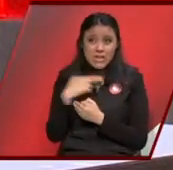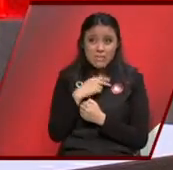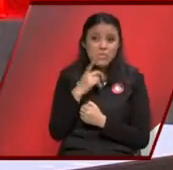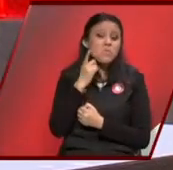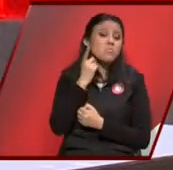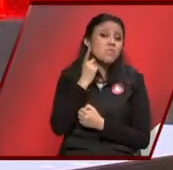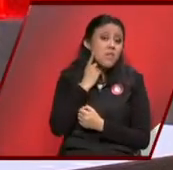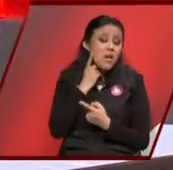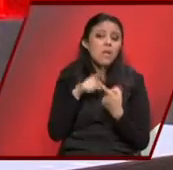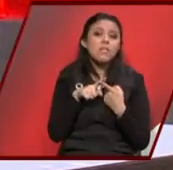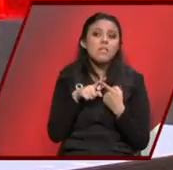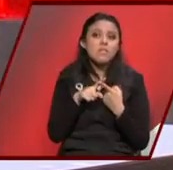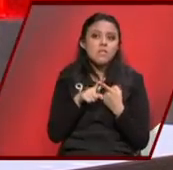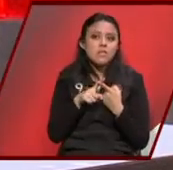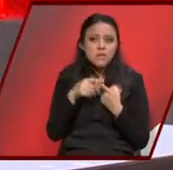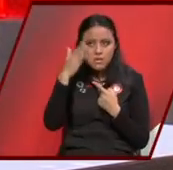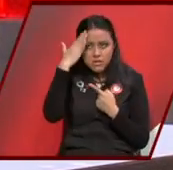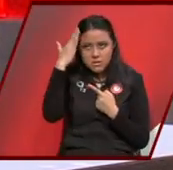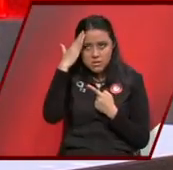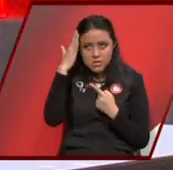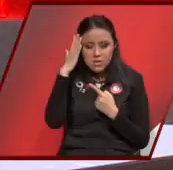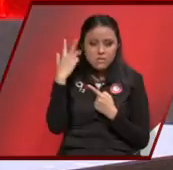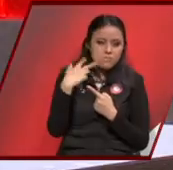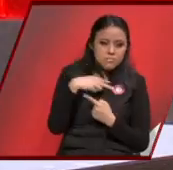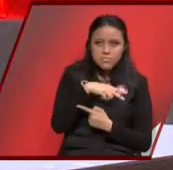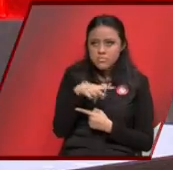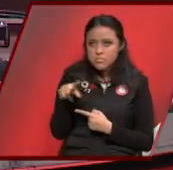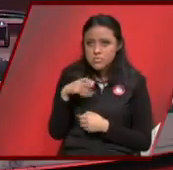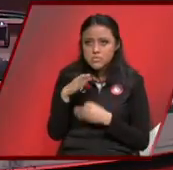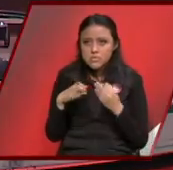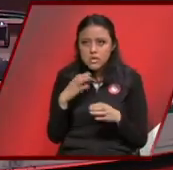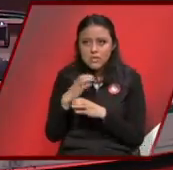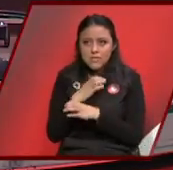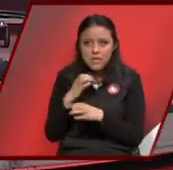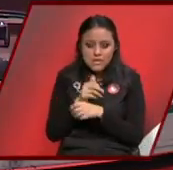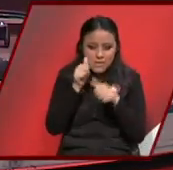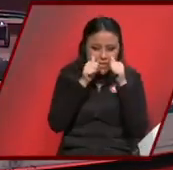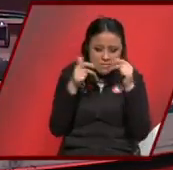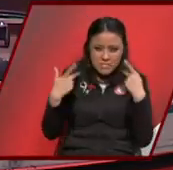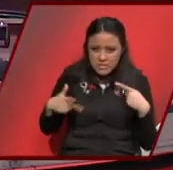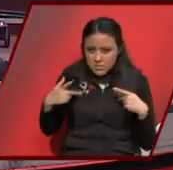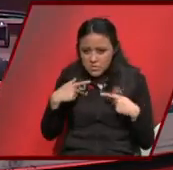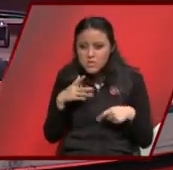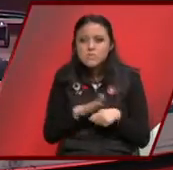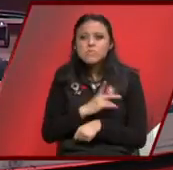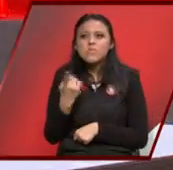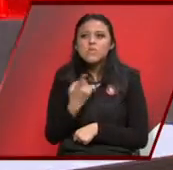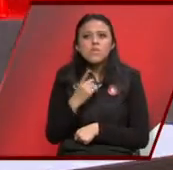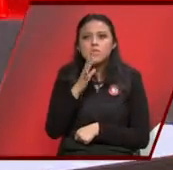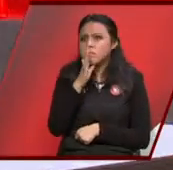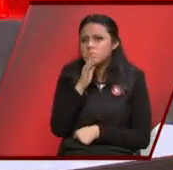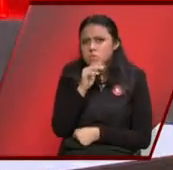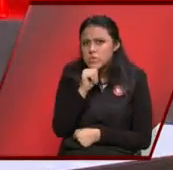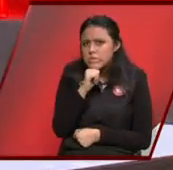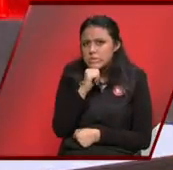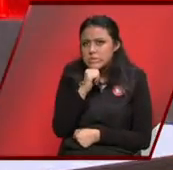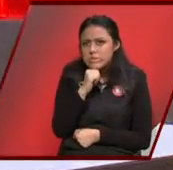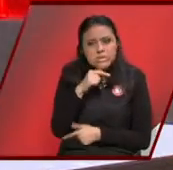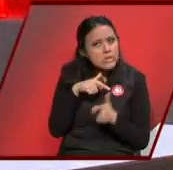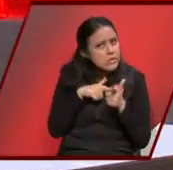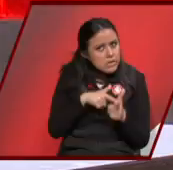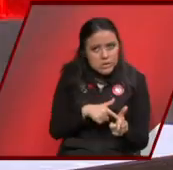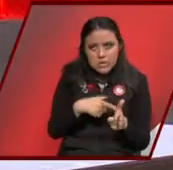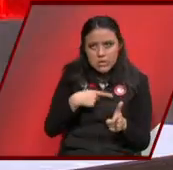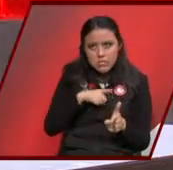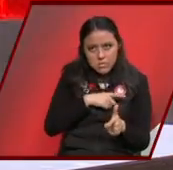como diputada, como dirigente y andaba en los vuelos, sirviendo mi café, atendiendo a la gente, porque no puedes despegar los pies de